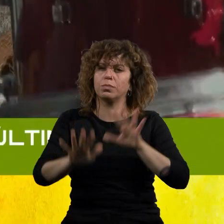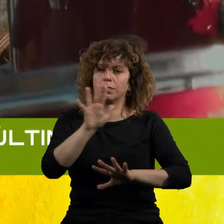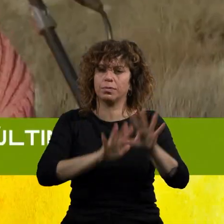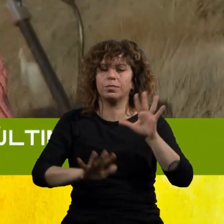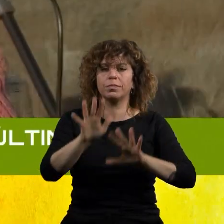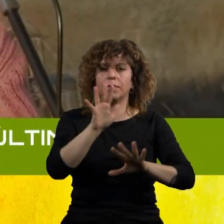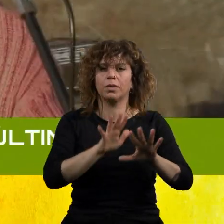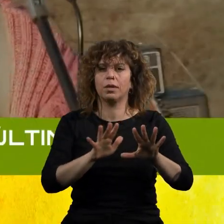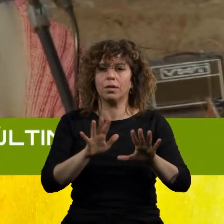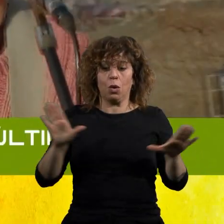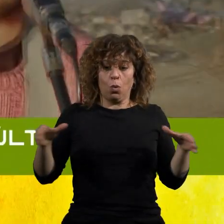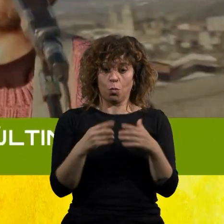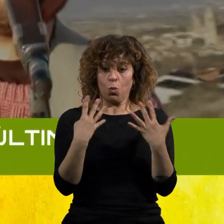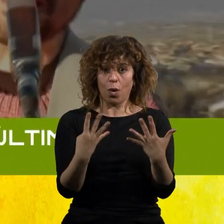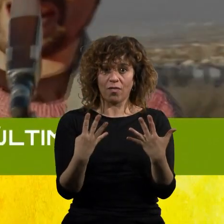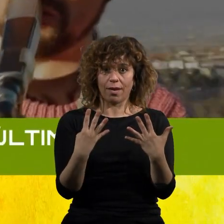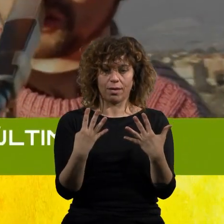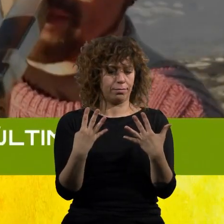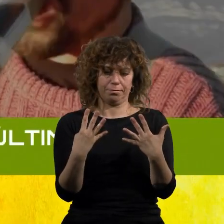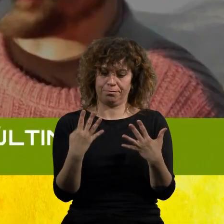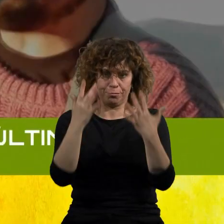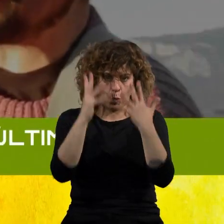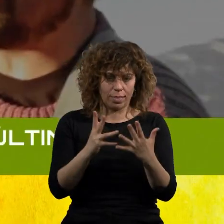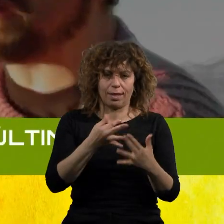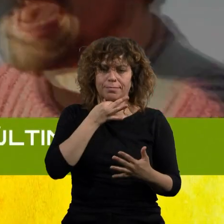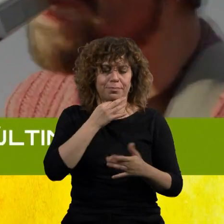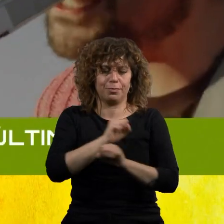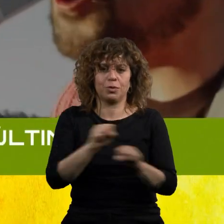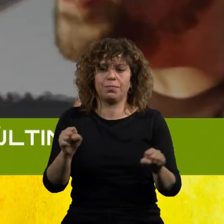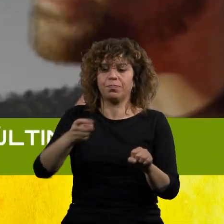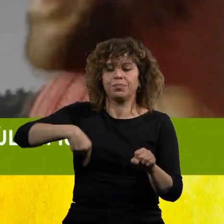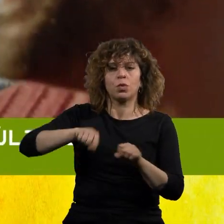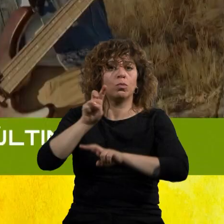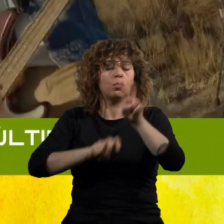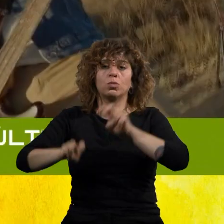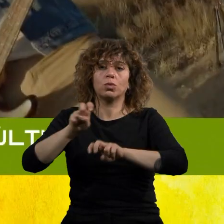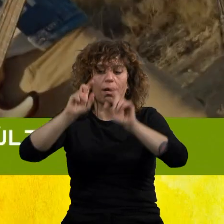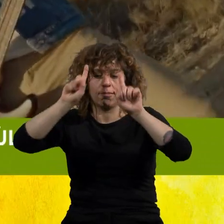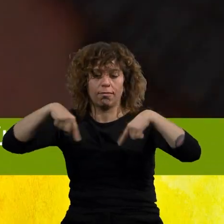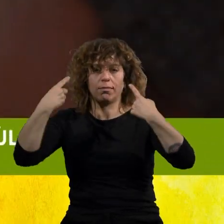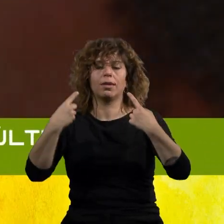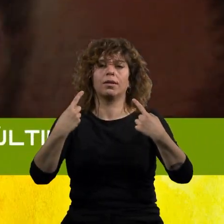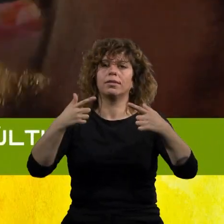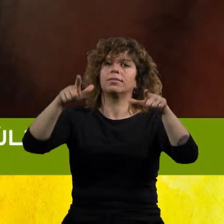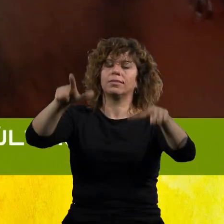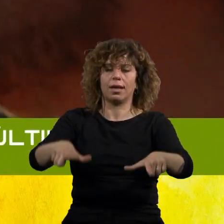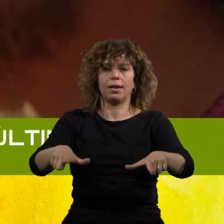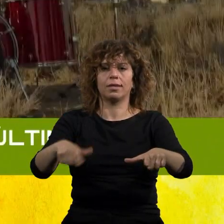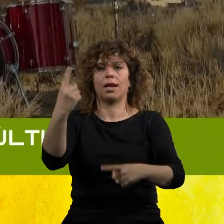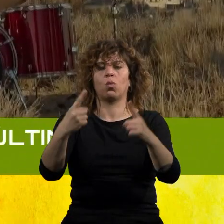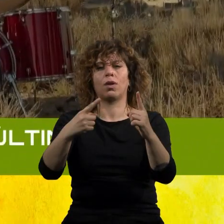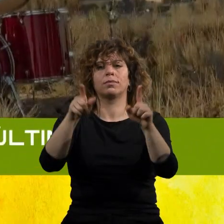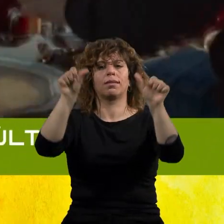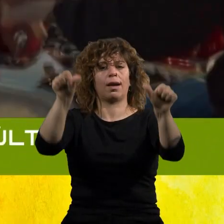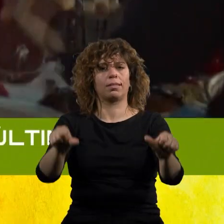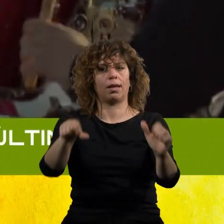y siendo 9 ya ni te digo, no dan las cuentas. Entonces tenemos que buscarnos mucho los cuartos nosotros. Hay salas que ofrecen muy buena cartelera